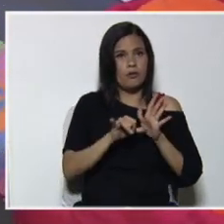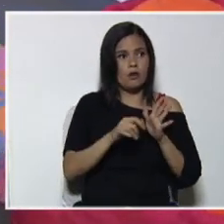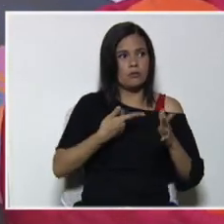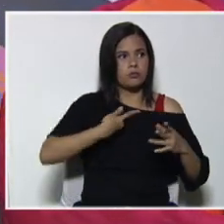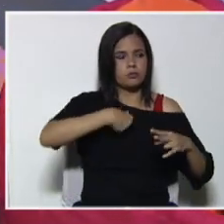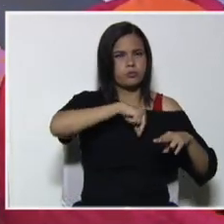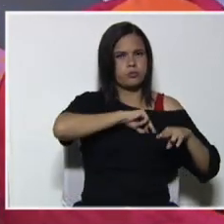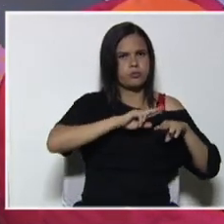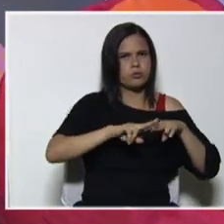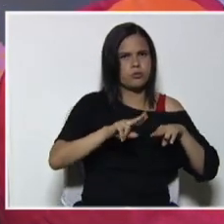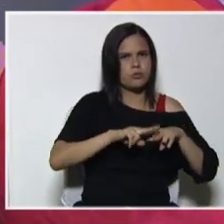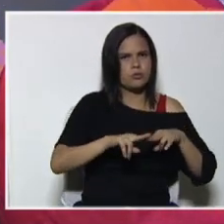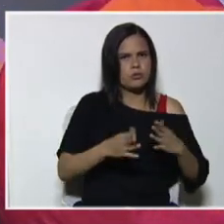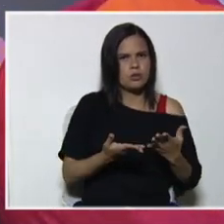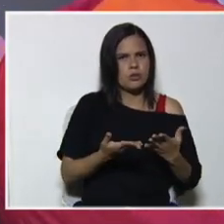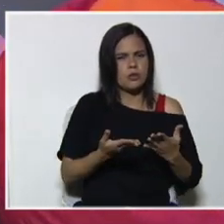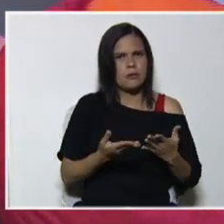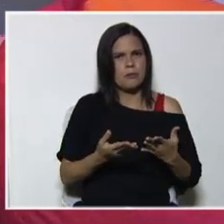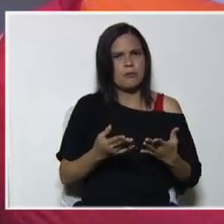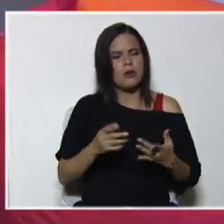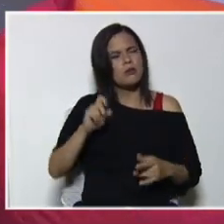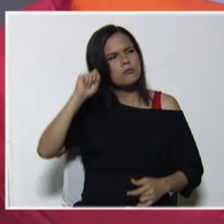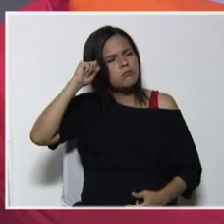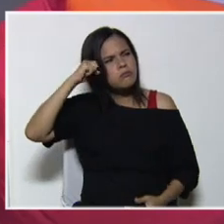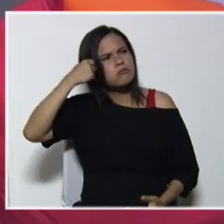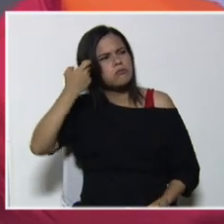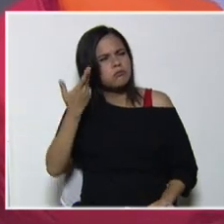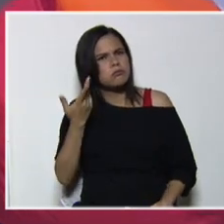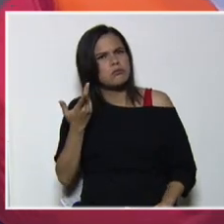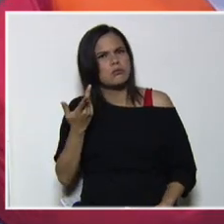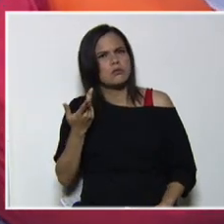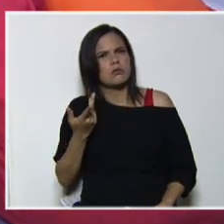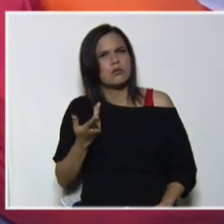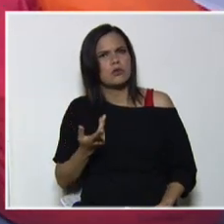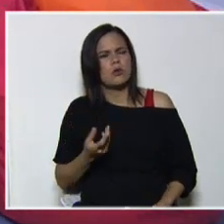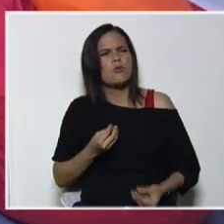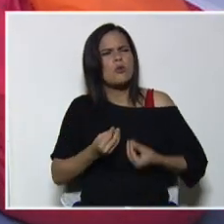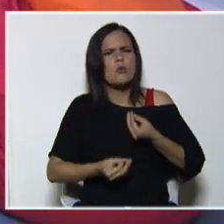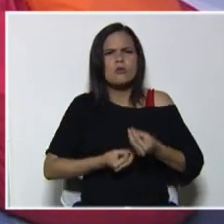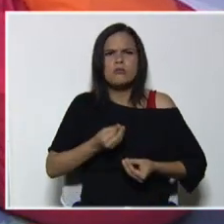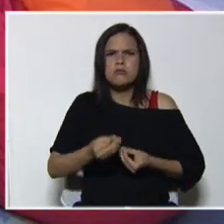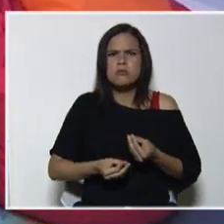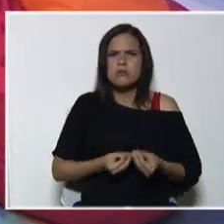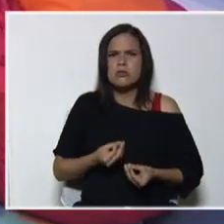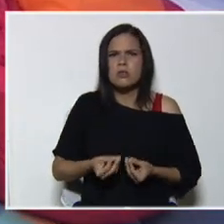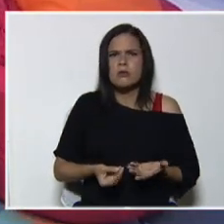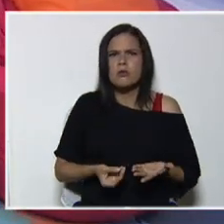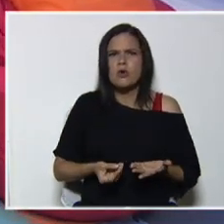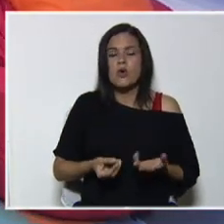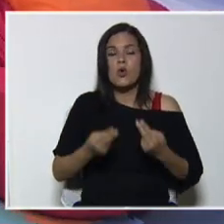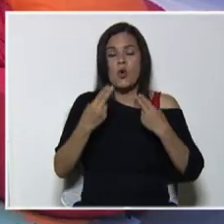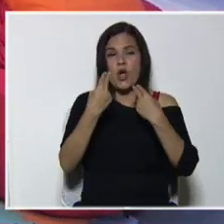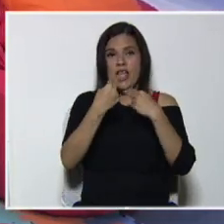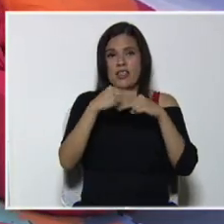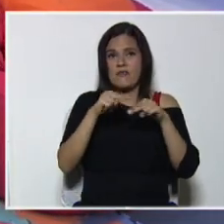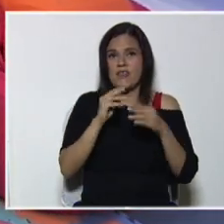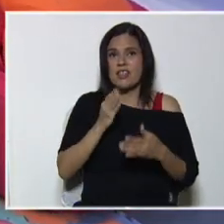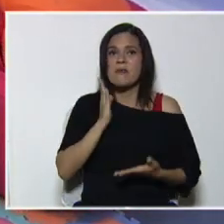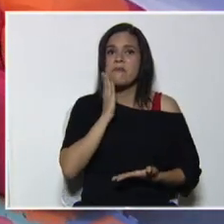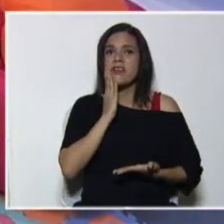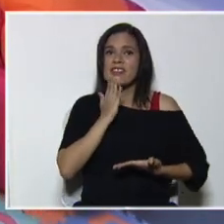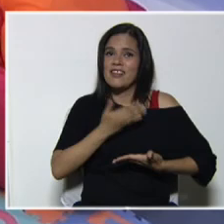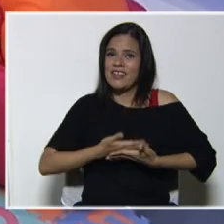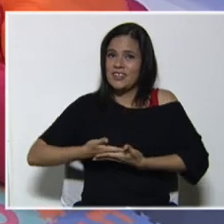niños, para ir recordando. ¿Cómo podemos hacerlo? Con nuestra etapa maternal, con los más pequeños de la